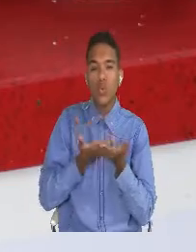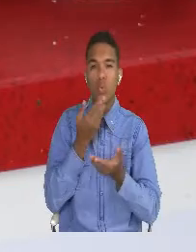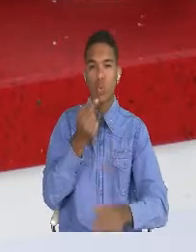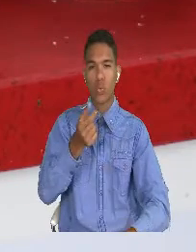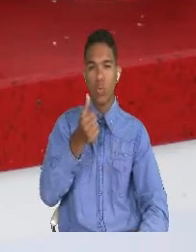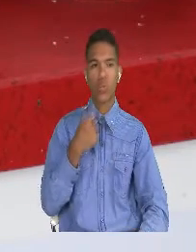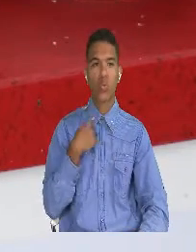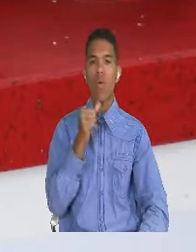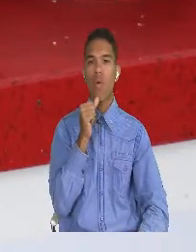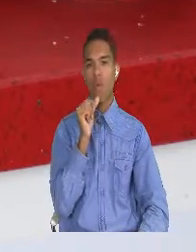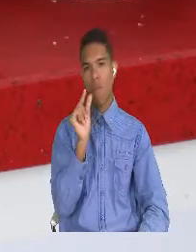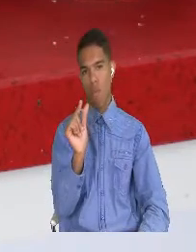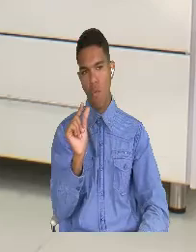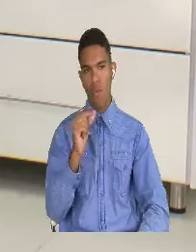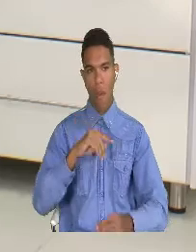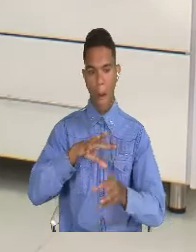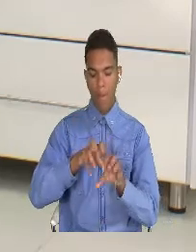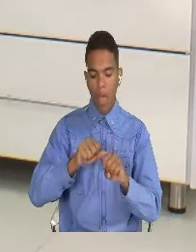exacta para que nuestro puré